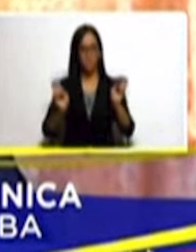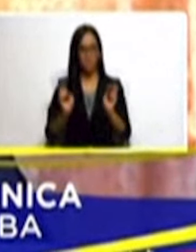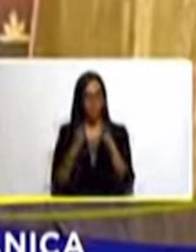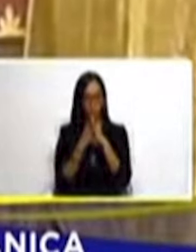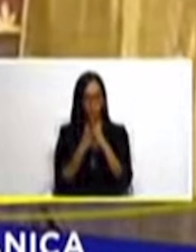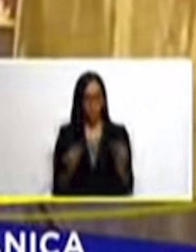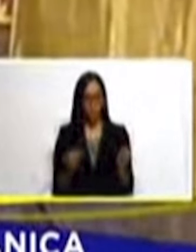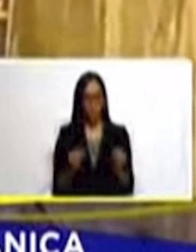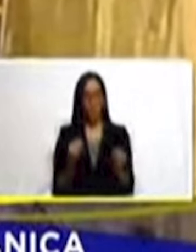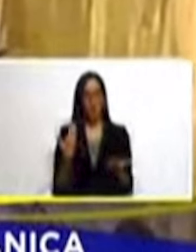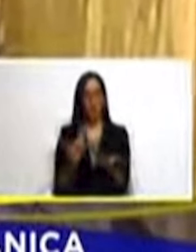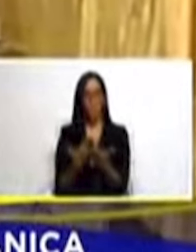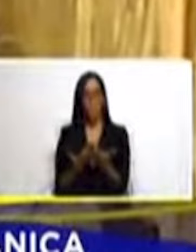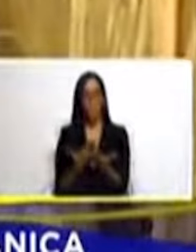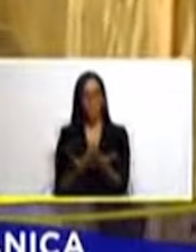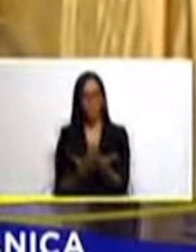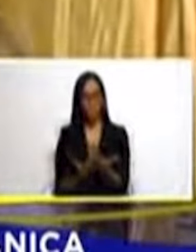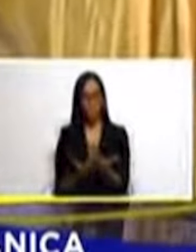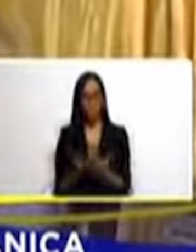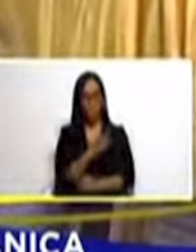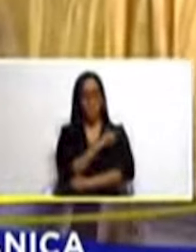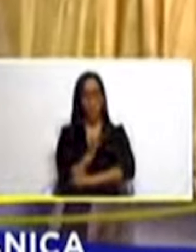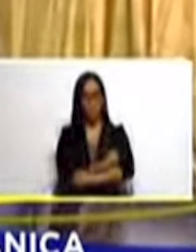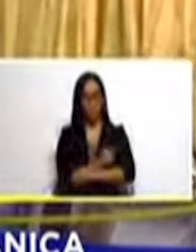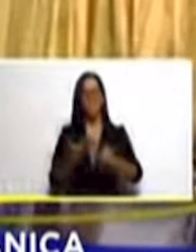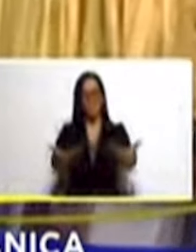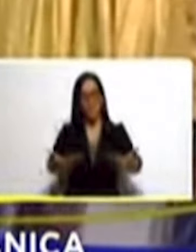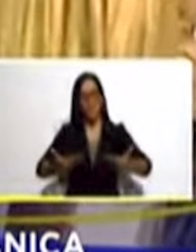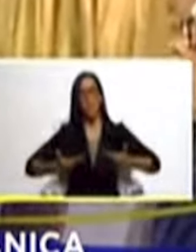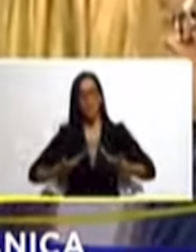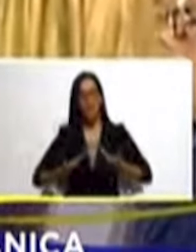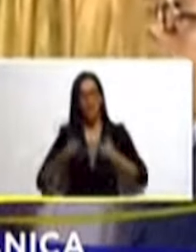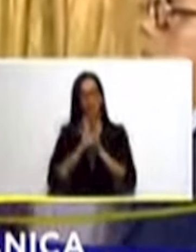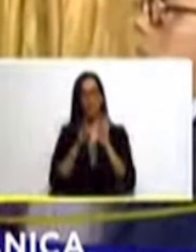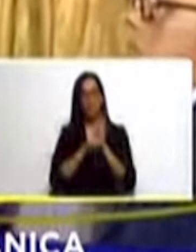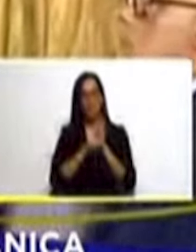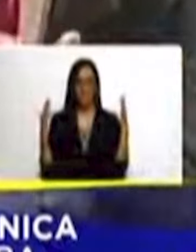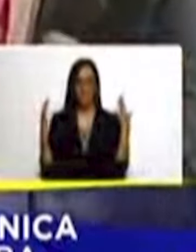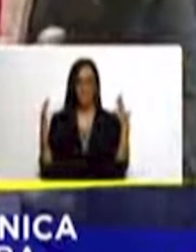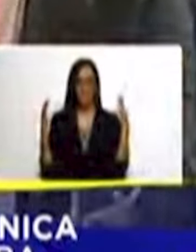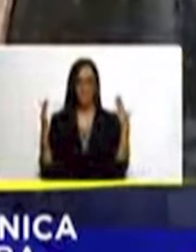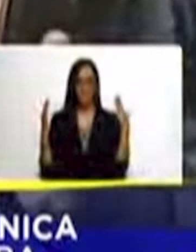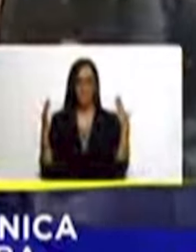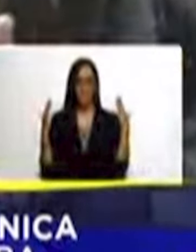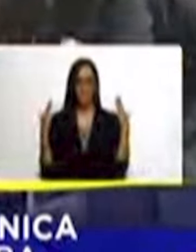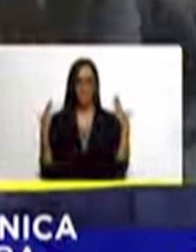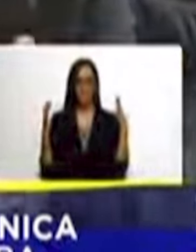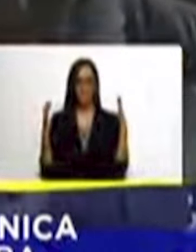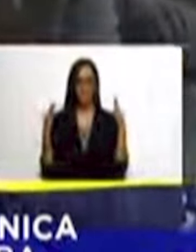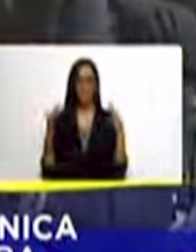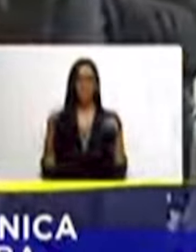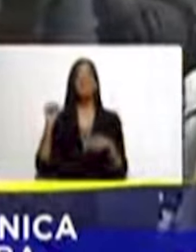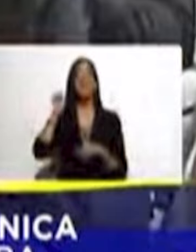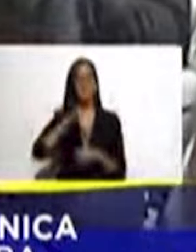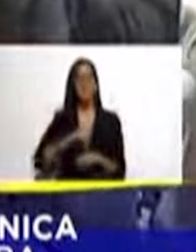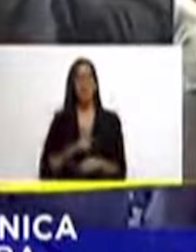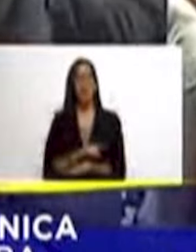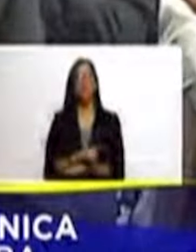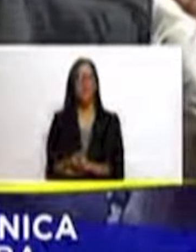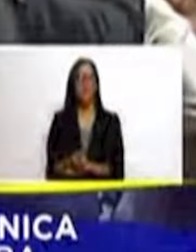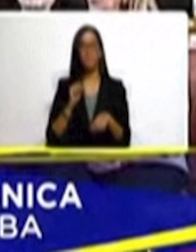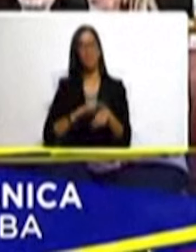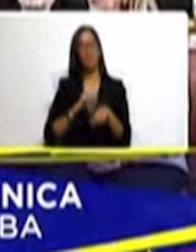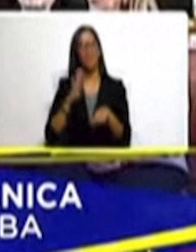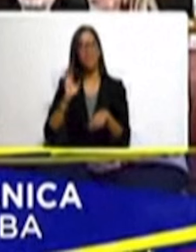promulgó el miércoles en una ceremonia en el Parlamento la Ley Orgánica para la Defensa de la Guyana Esequiba, redactada después de un referendo interno el